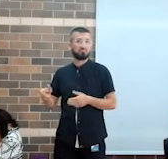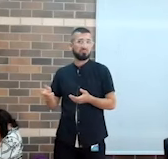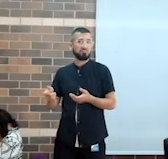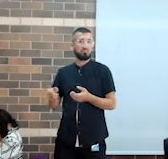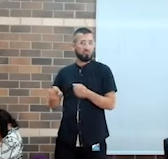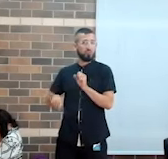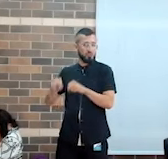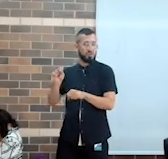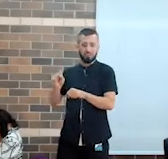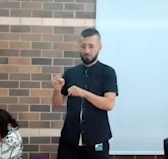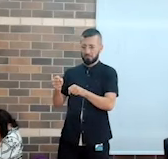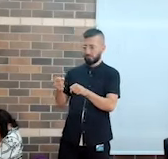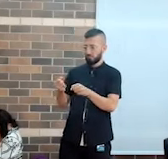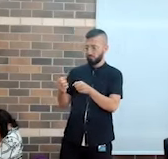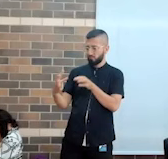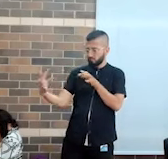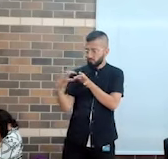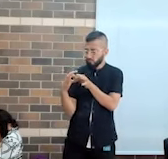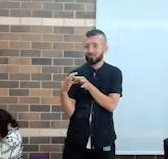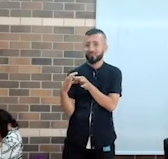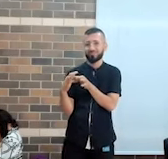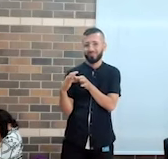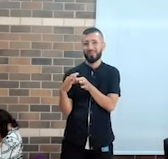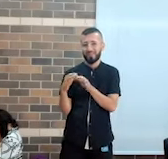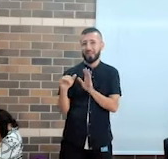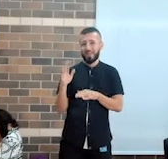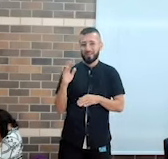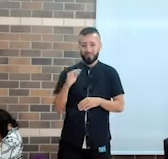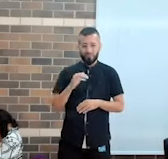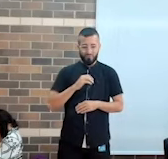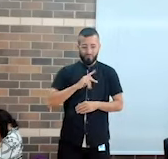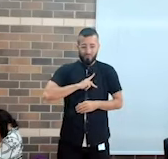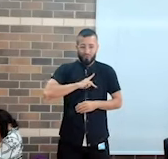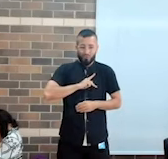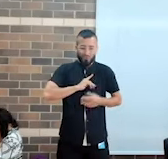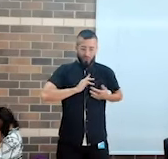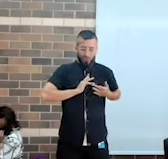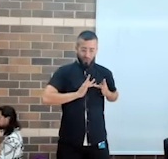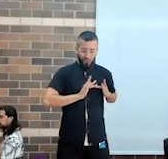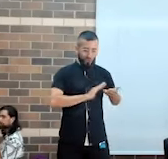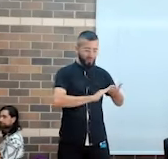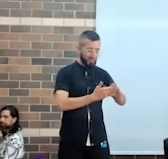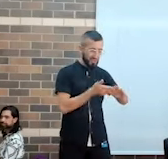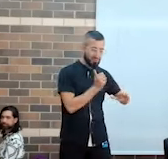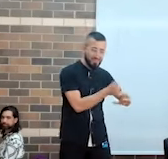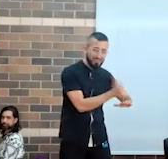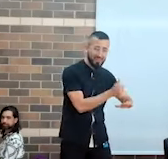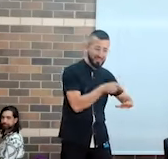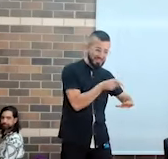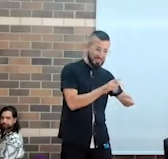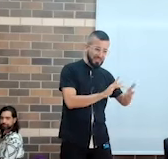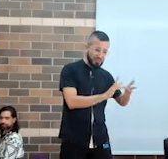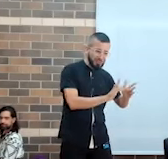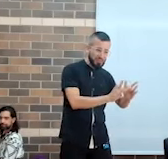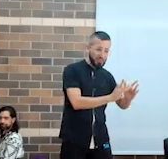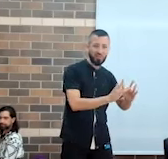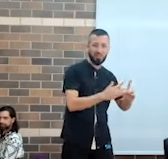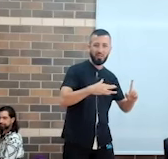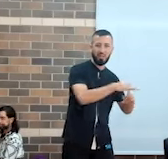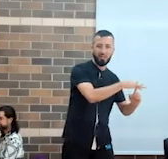hay mucho dolor interno, mucha represión interna, que creo que hacia eso también